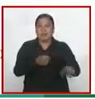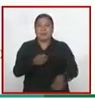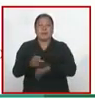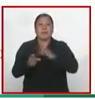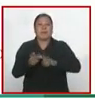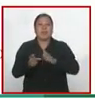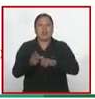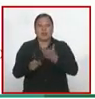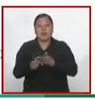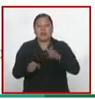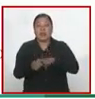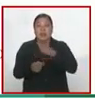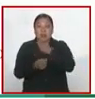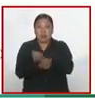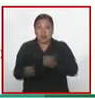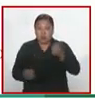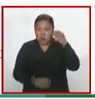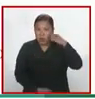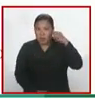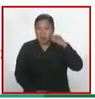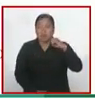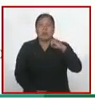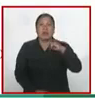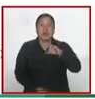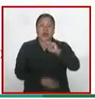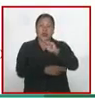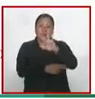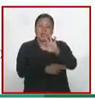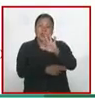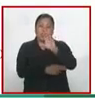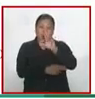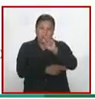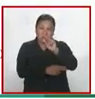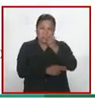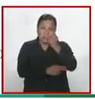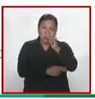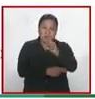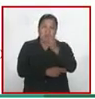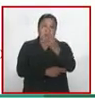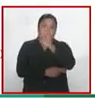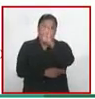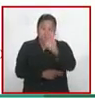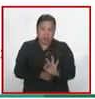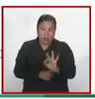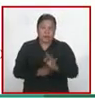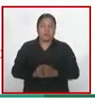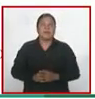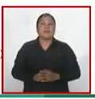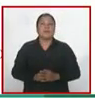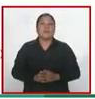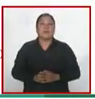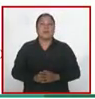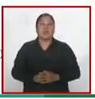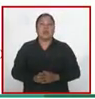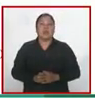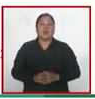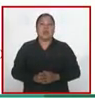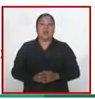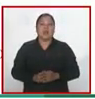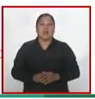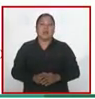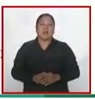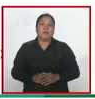de la niñez oaxaqueña con un 80 y 3.3 por ciento continúa el